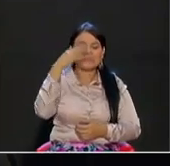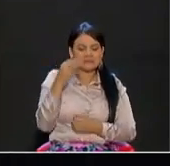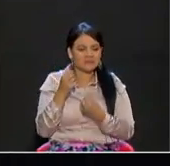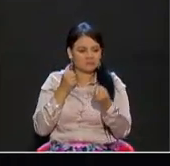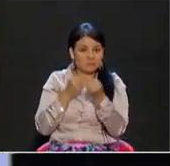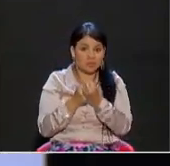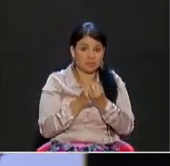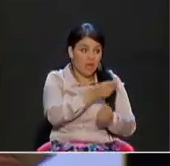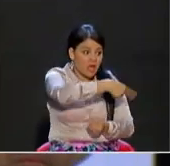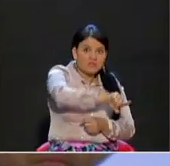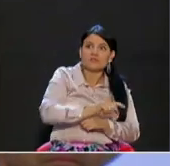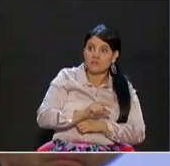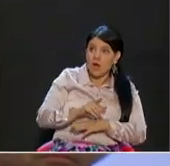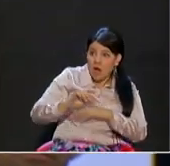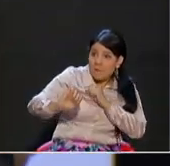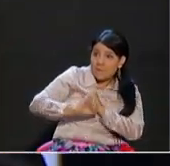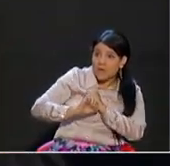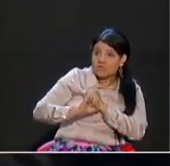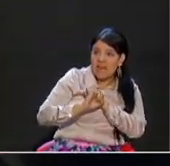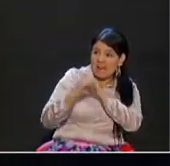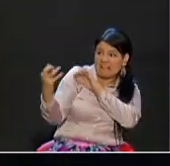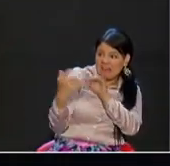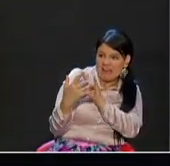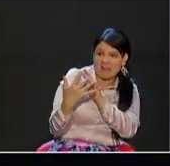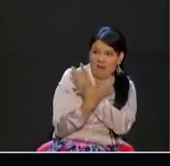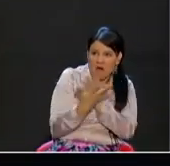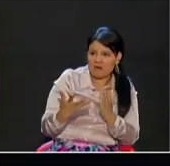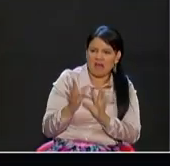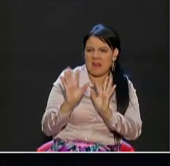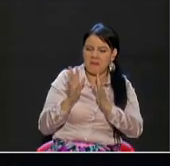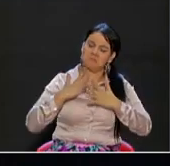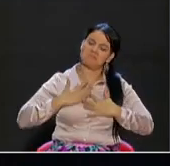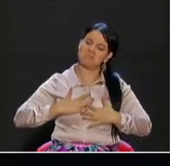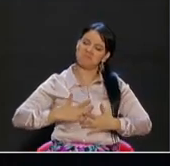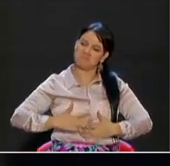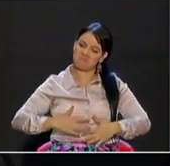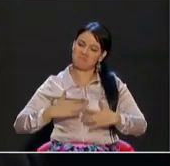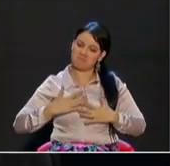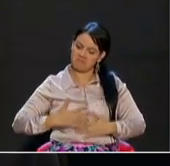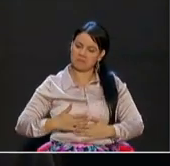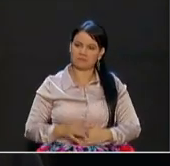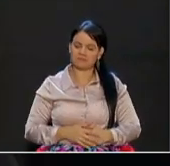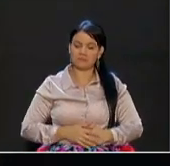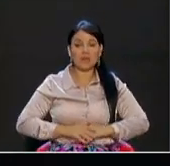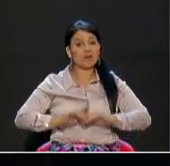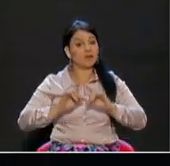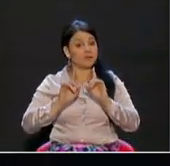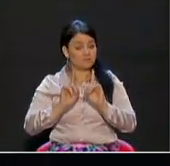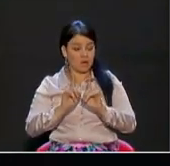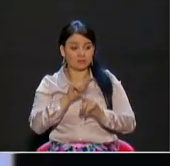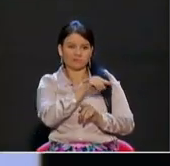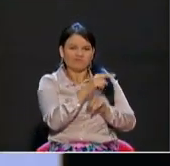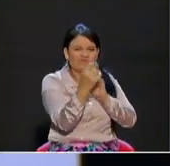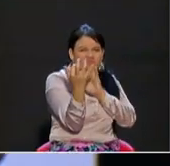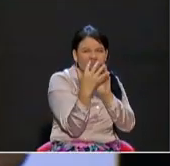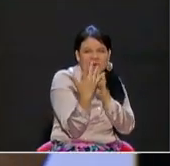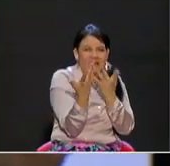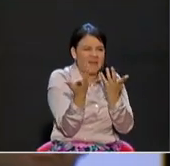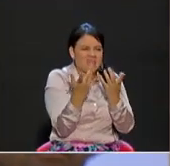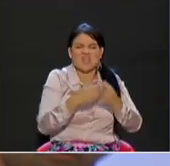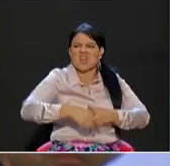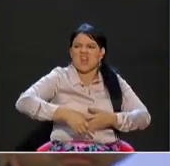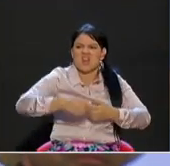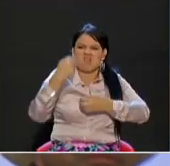cuando el disturbio sucede evidentemente hay que utilizar la autoridad pero una autoridad que sea legítima legal y